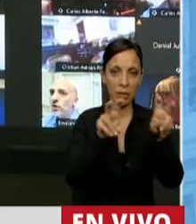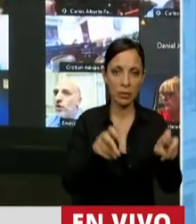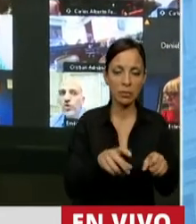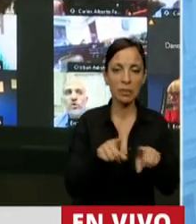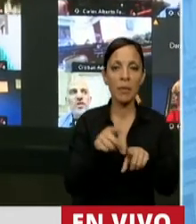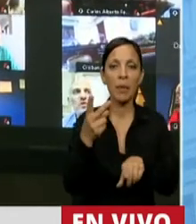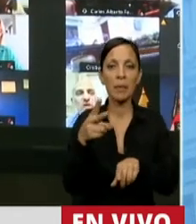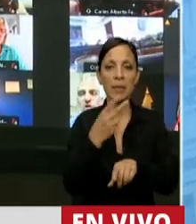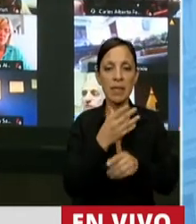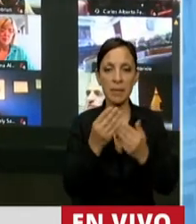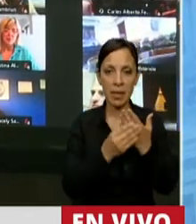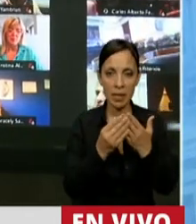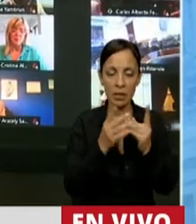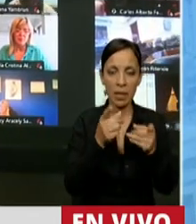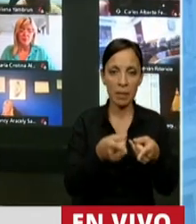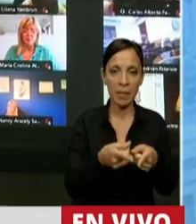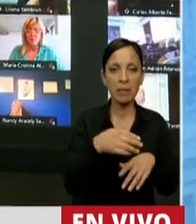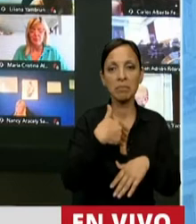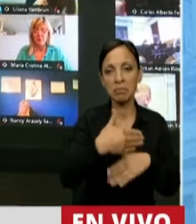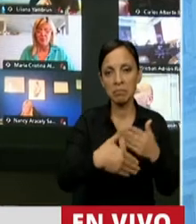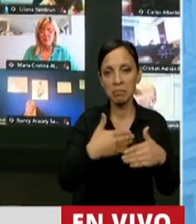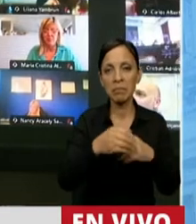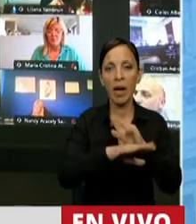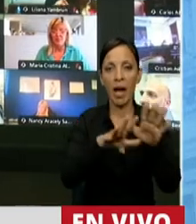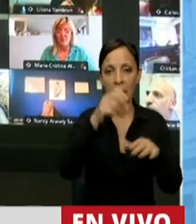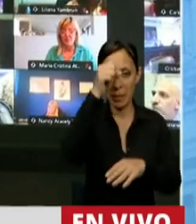viceministro después se arrepentía